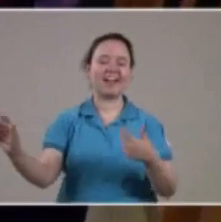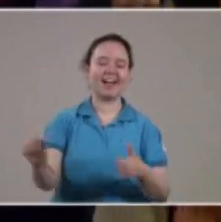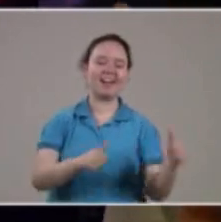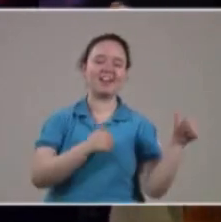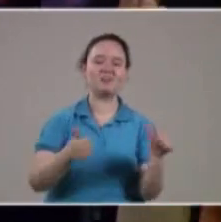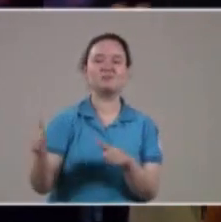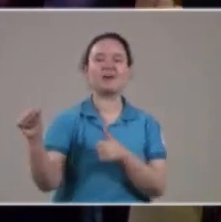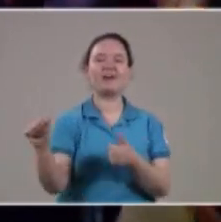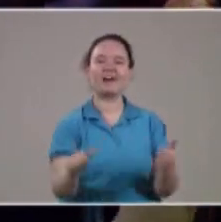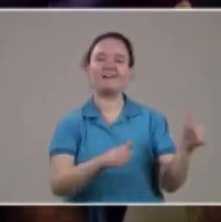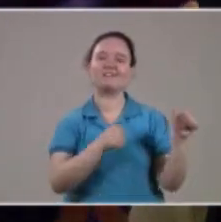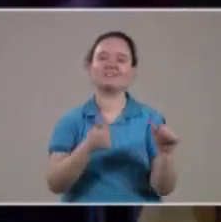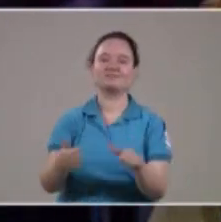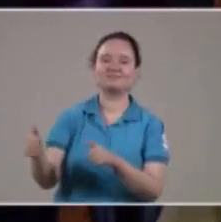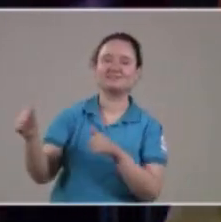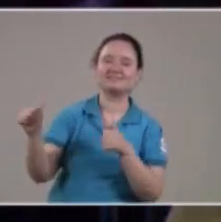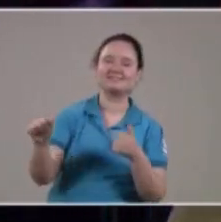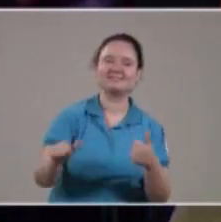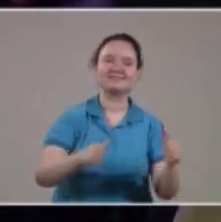¡Aleluya!